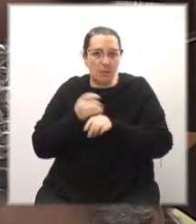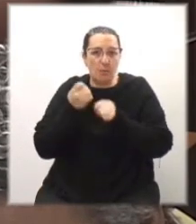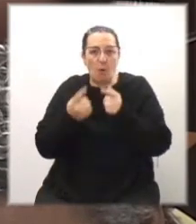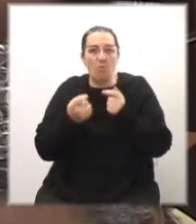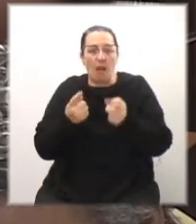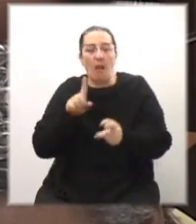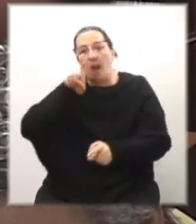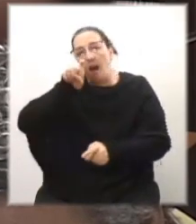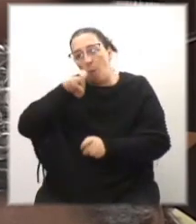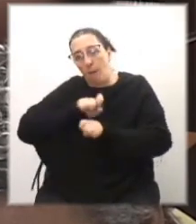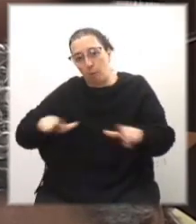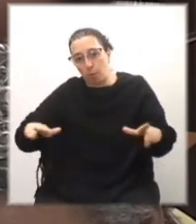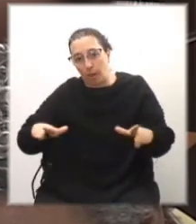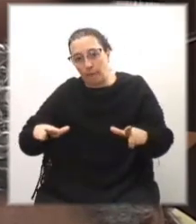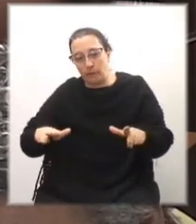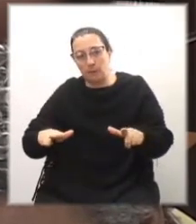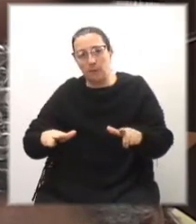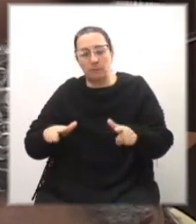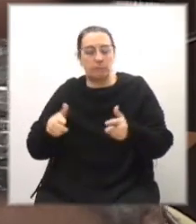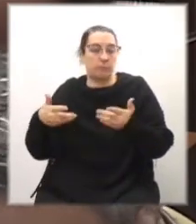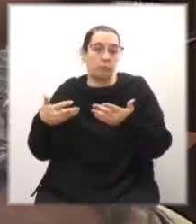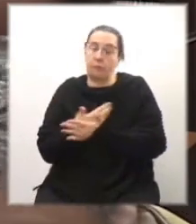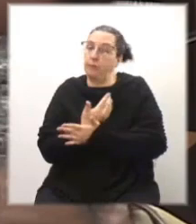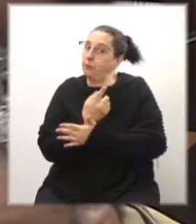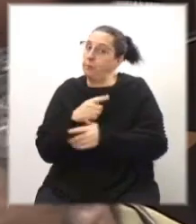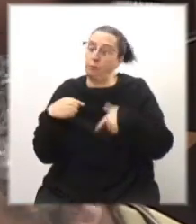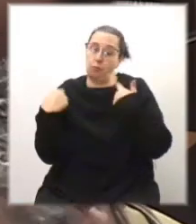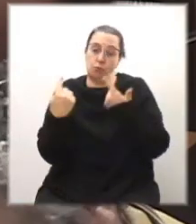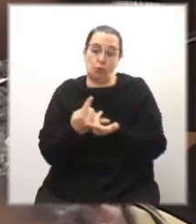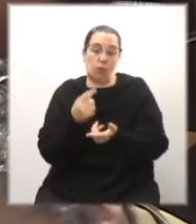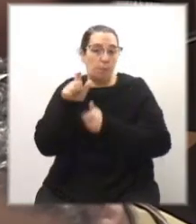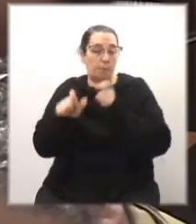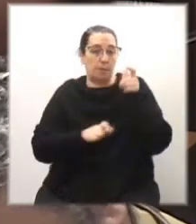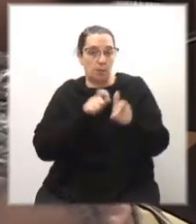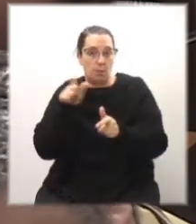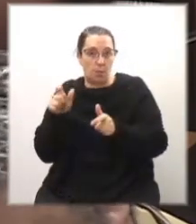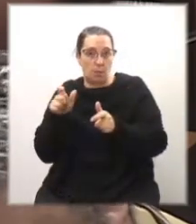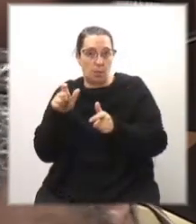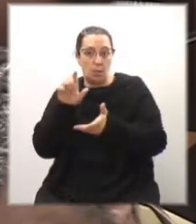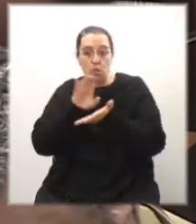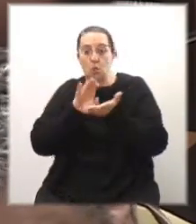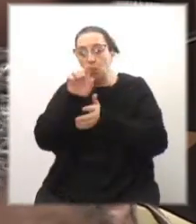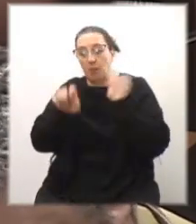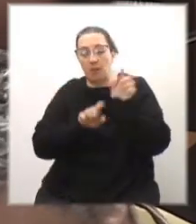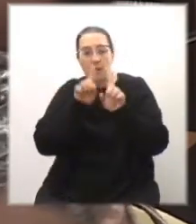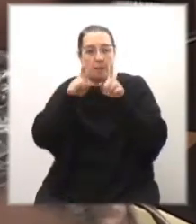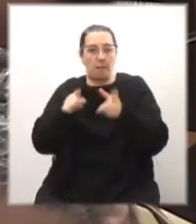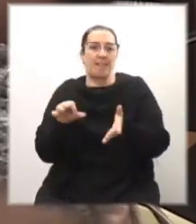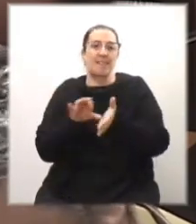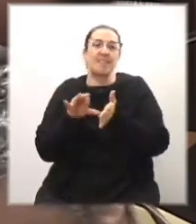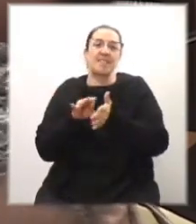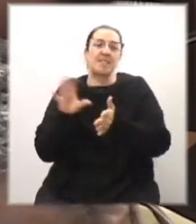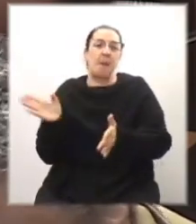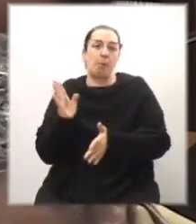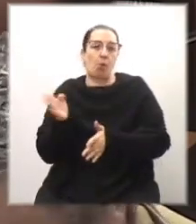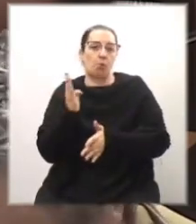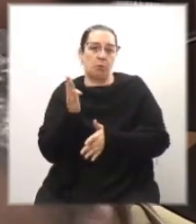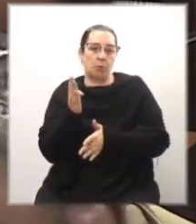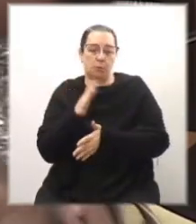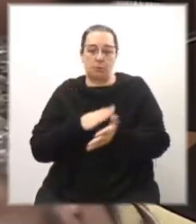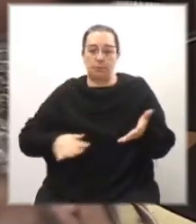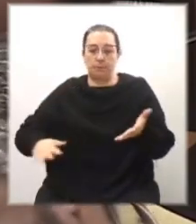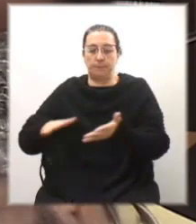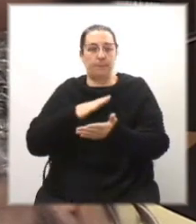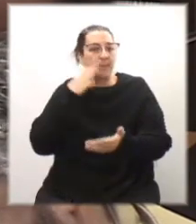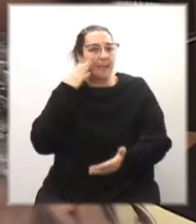agua potable la padecimos todos, la ciudadanía y el sistema productivo en general. En el plano de la